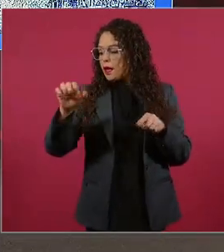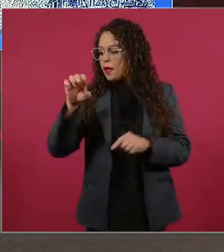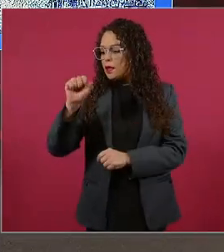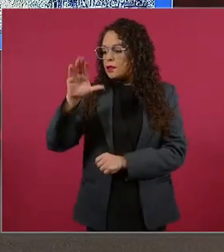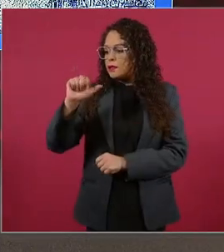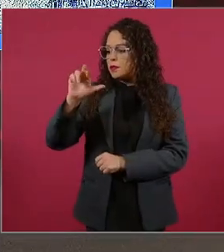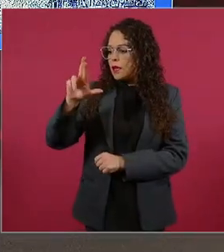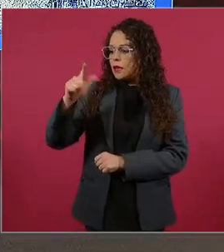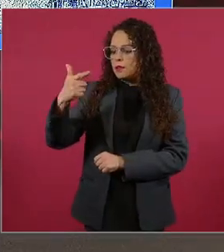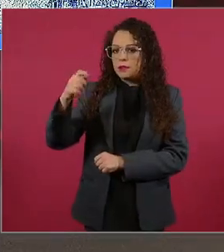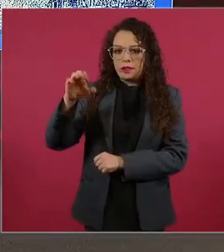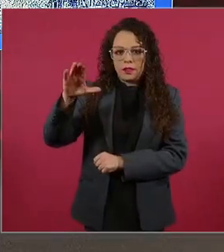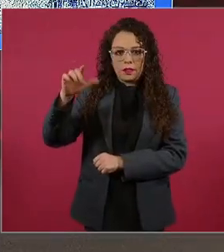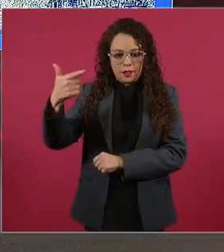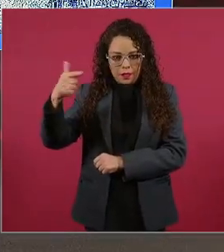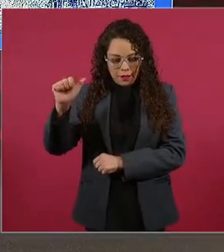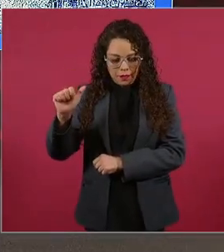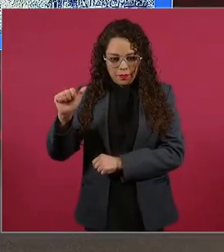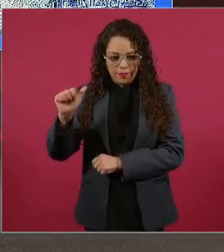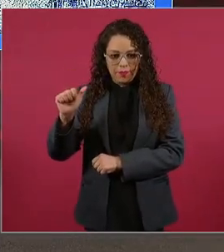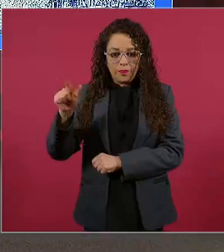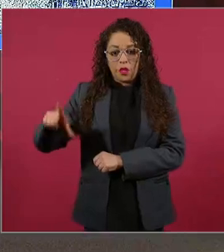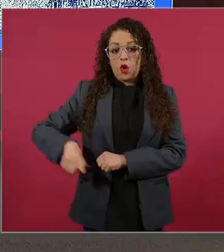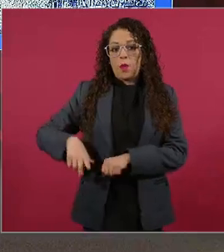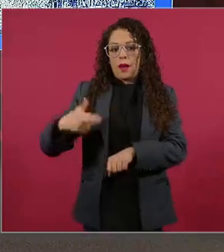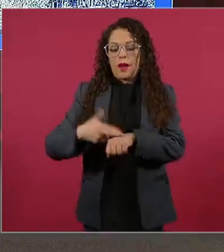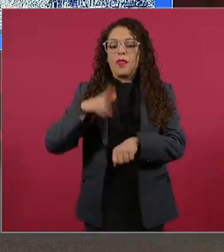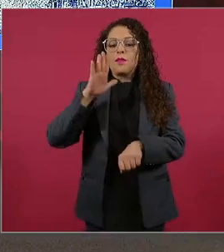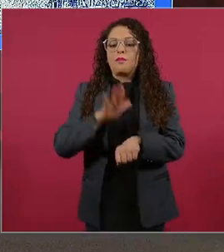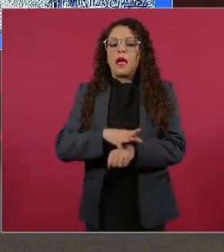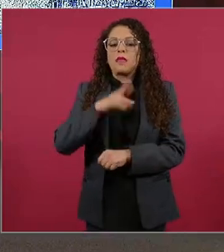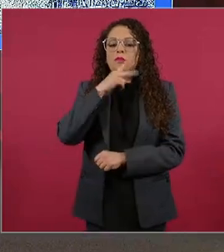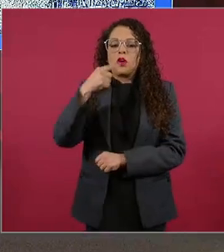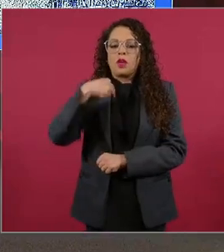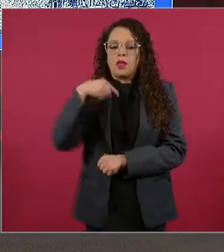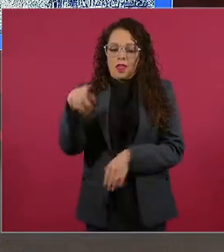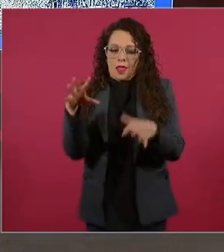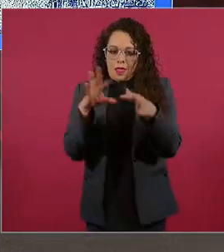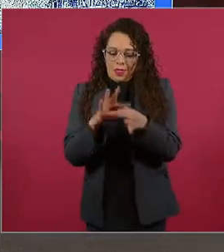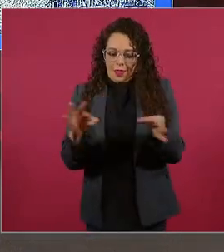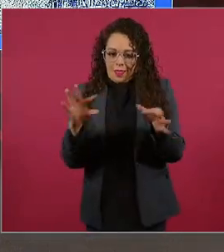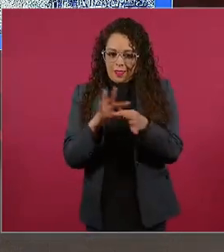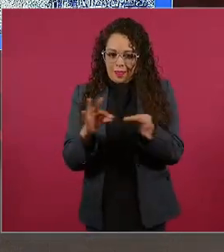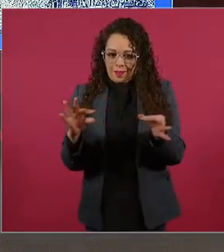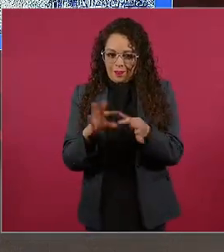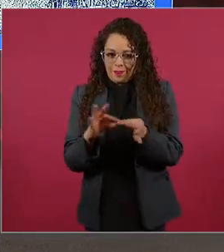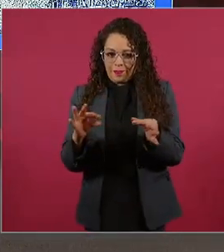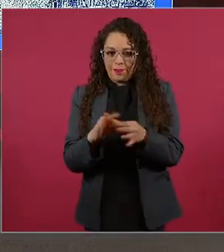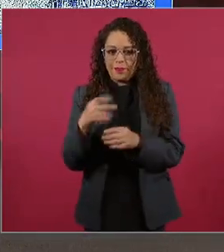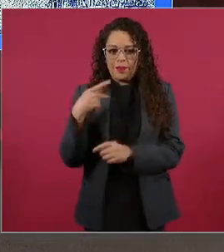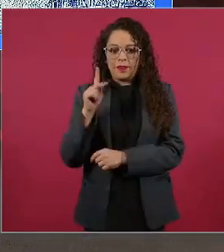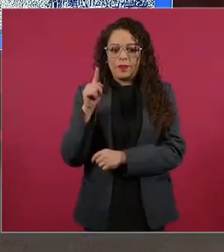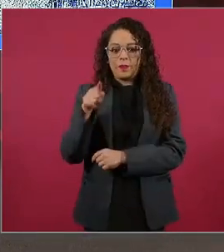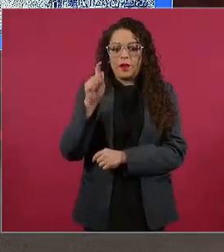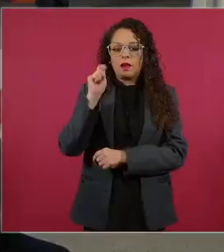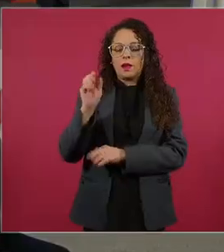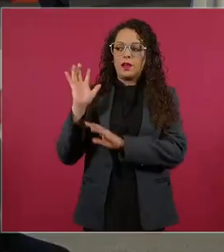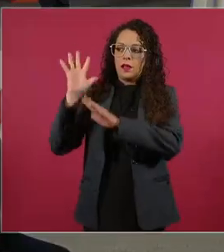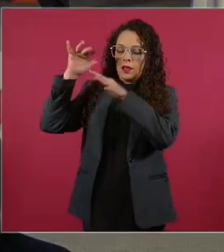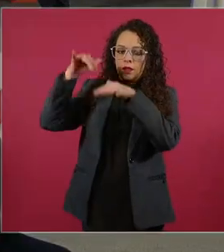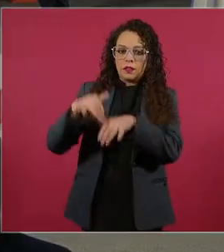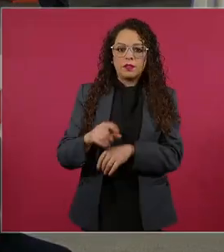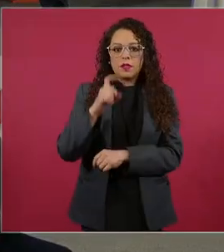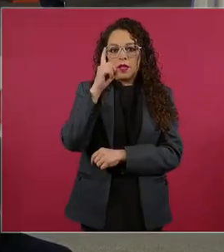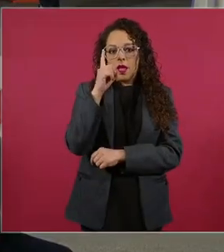mejor que yo los señores gobernadores, pero desde Palenque podemos acceder a Yaxchilán, a Bonampak, a las cascadas de Agua Azul, las cascadas